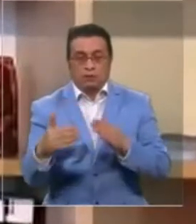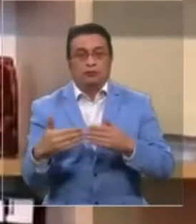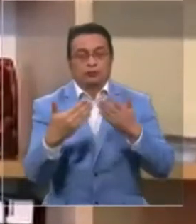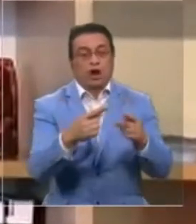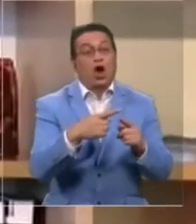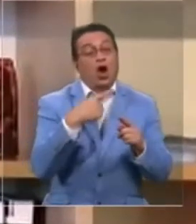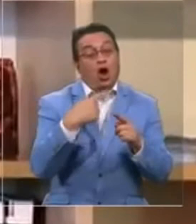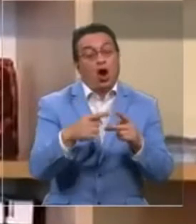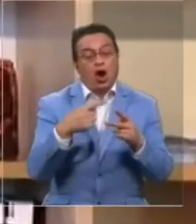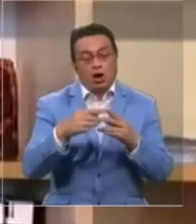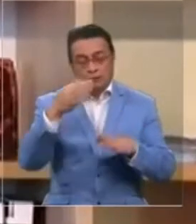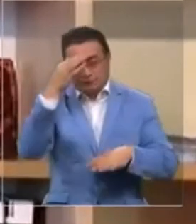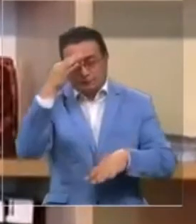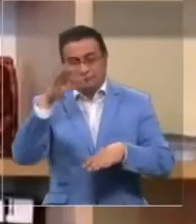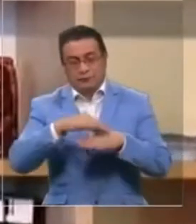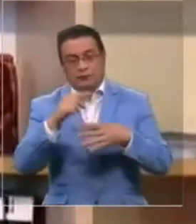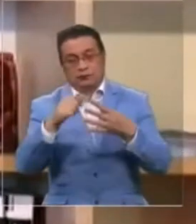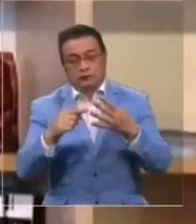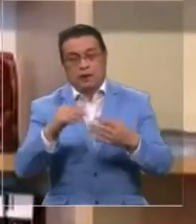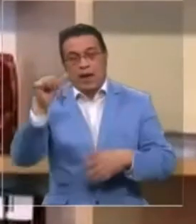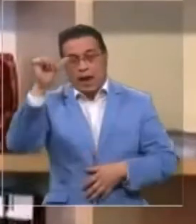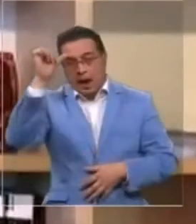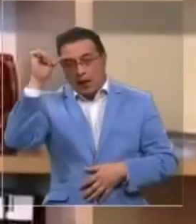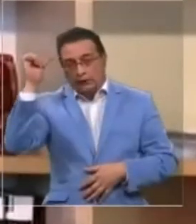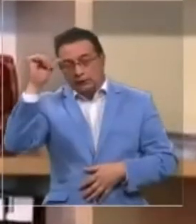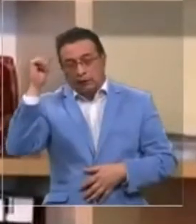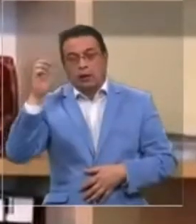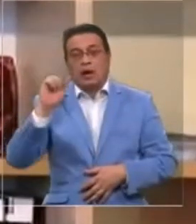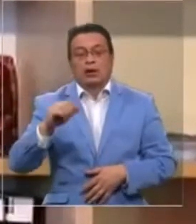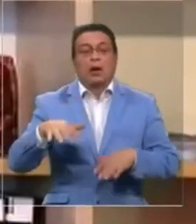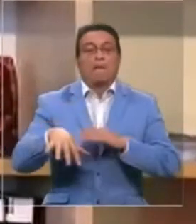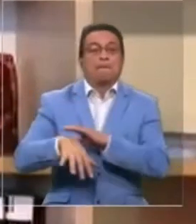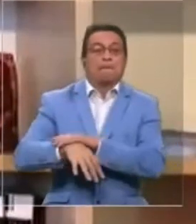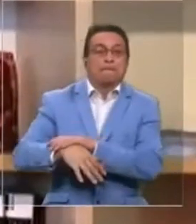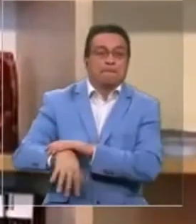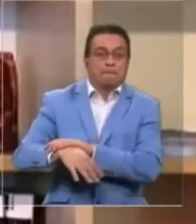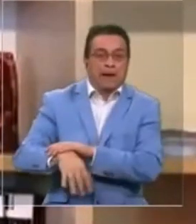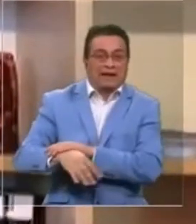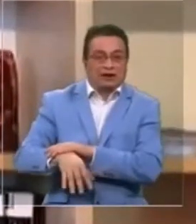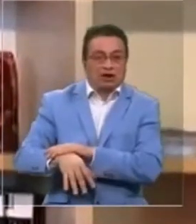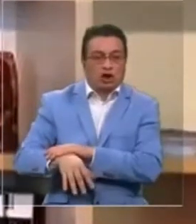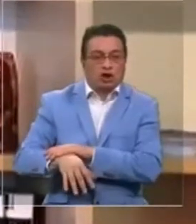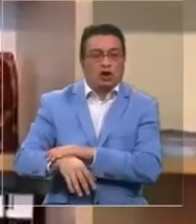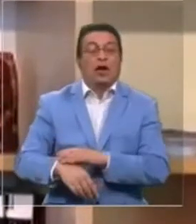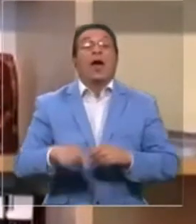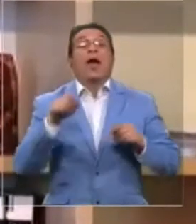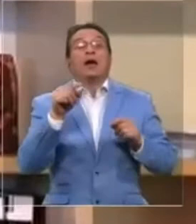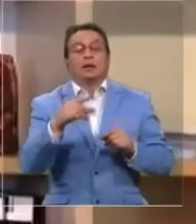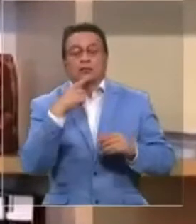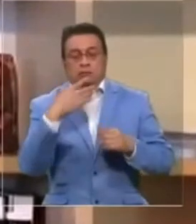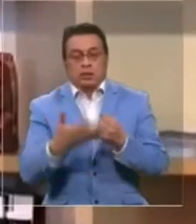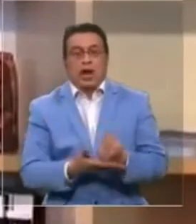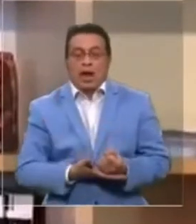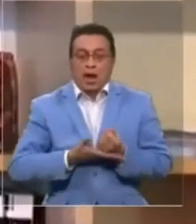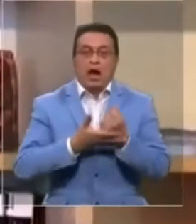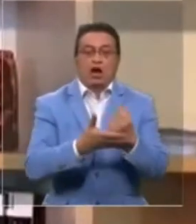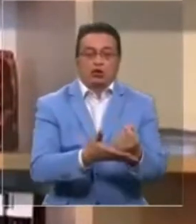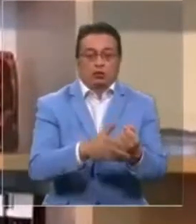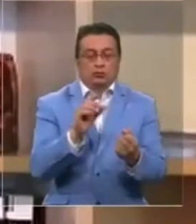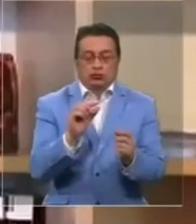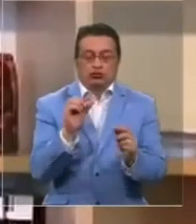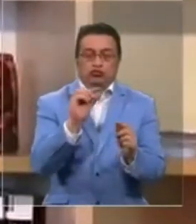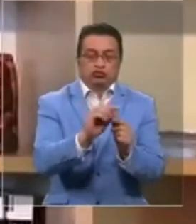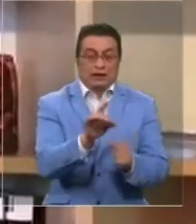otras patologías neurodegenerativas como el Alzheimer y el Parkinson, contribuyendo finalmente con un granito de arena desde